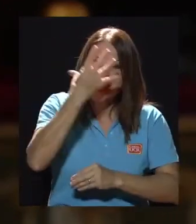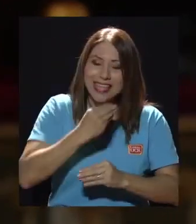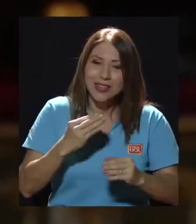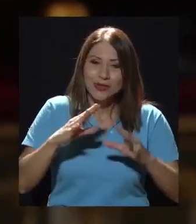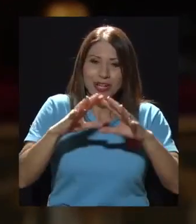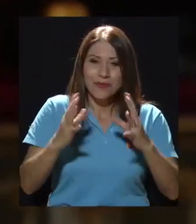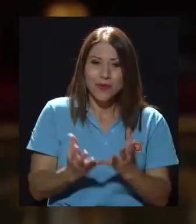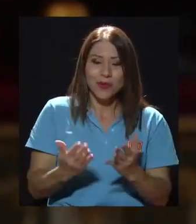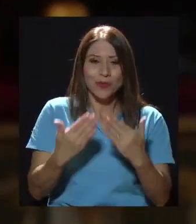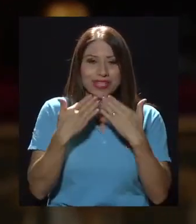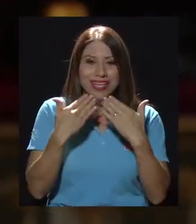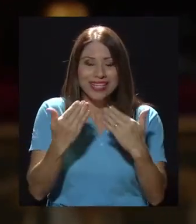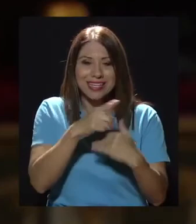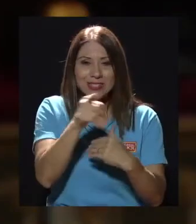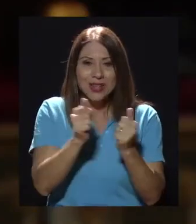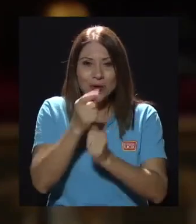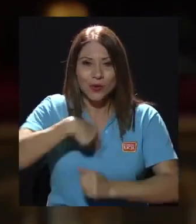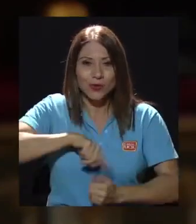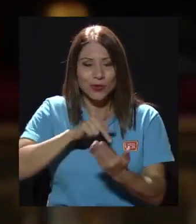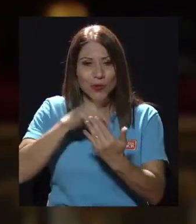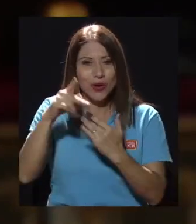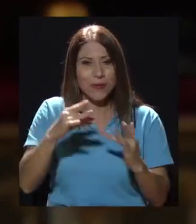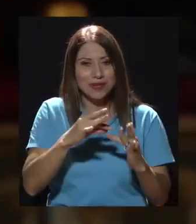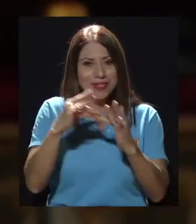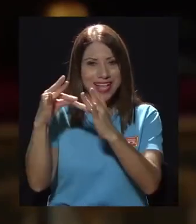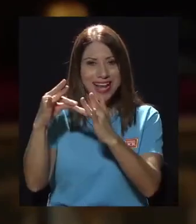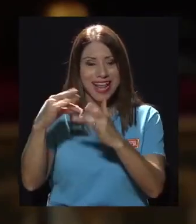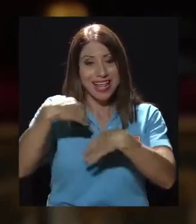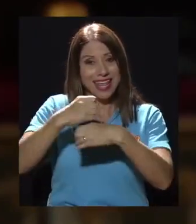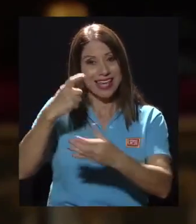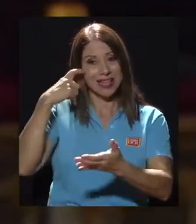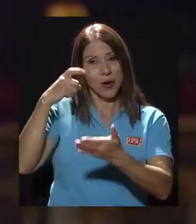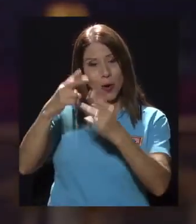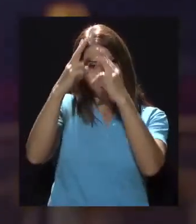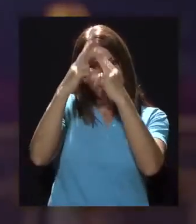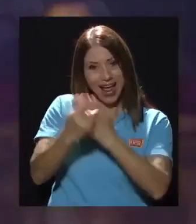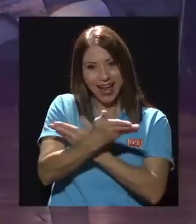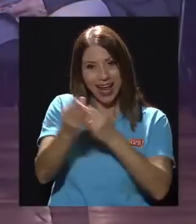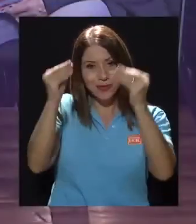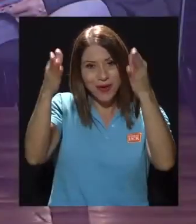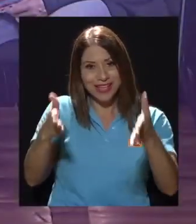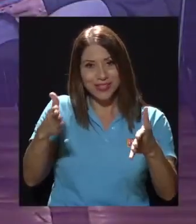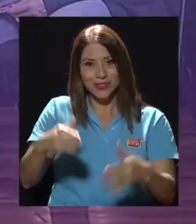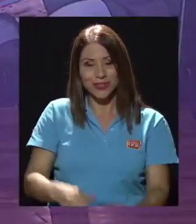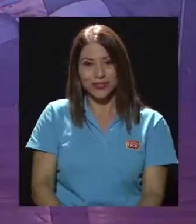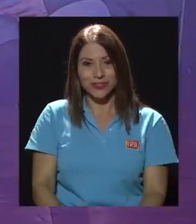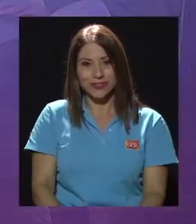Así que muchas gracias por estar con nosotros en un especial que le rinde homenaje a los maestros.